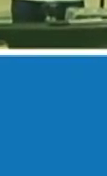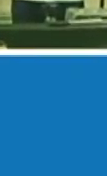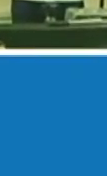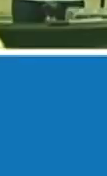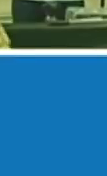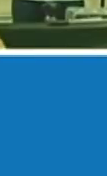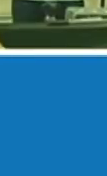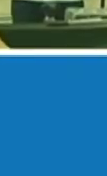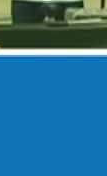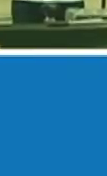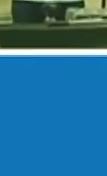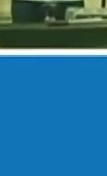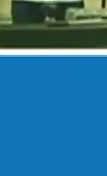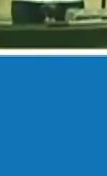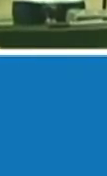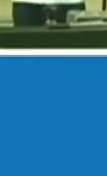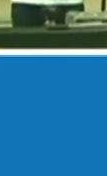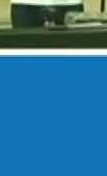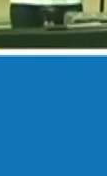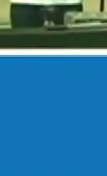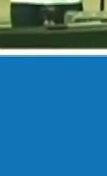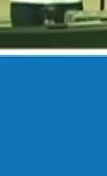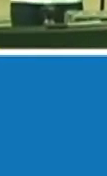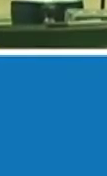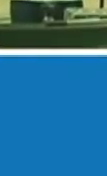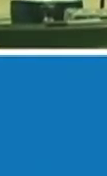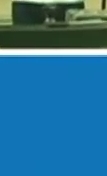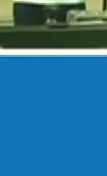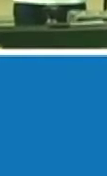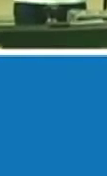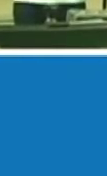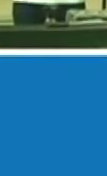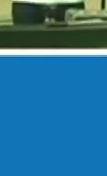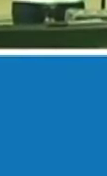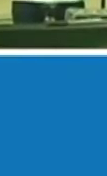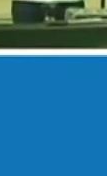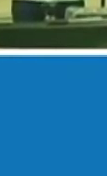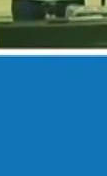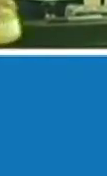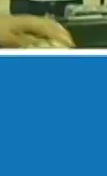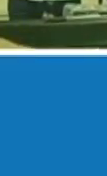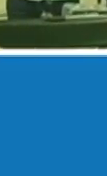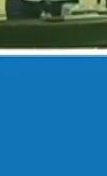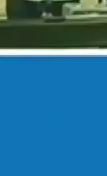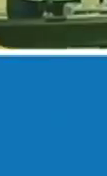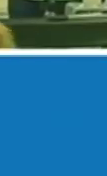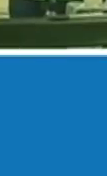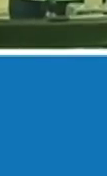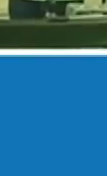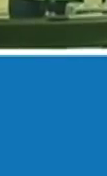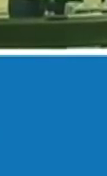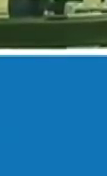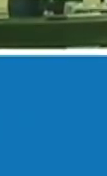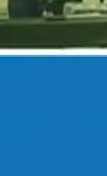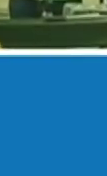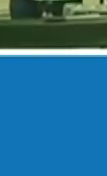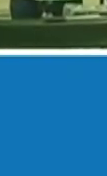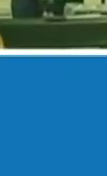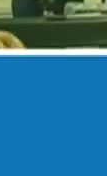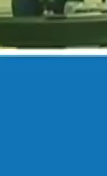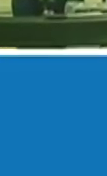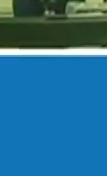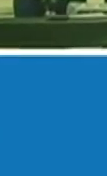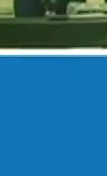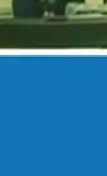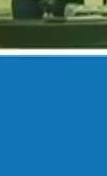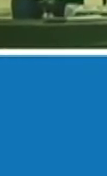muy bien realmente muy motivante yo digo a todos los sectores empresariales del país